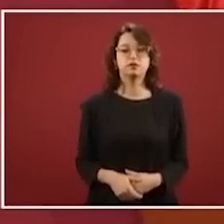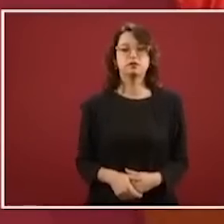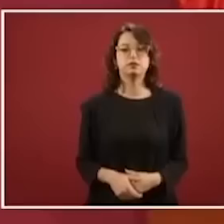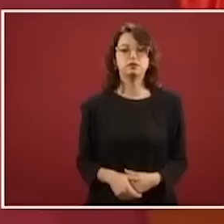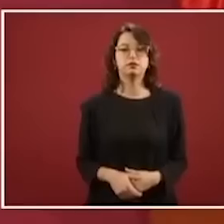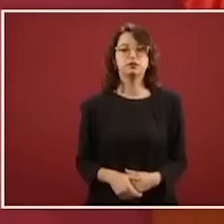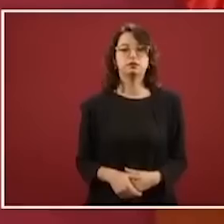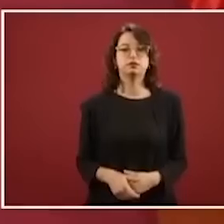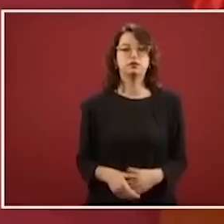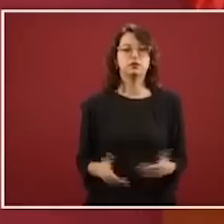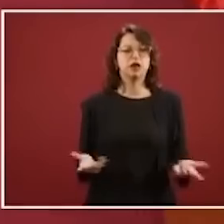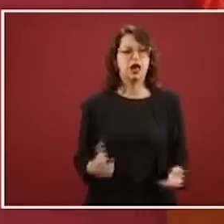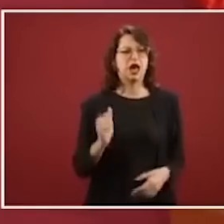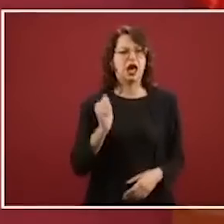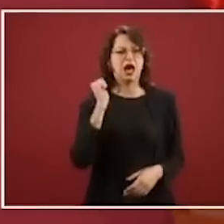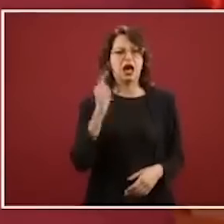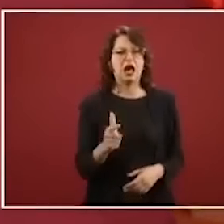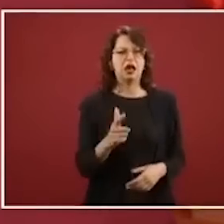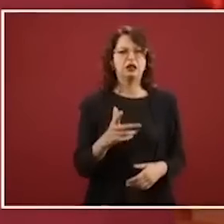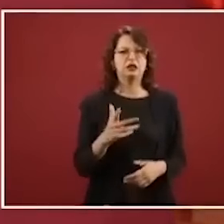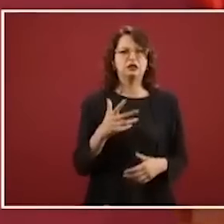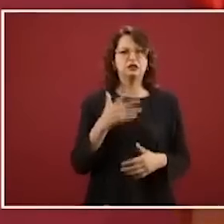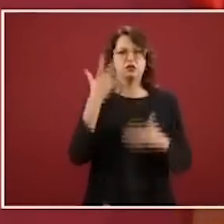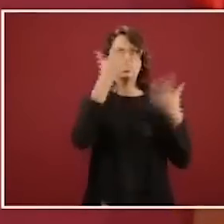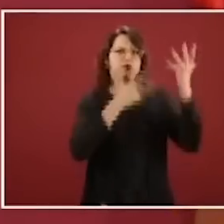se malinterpreten las cosas,